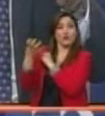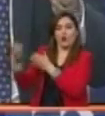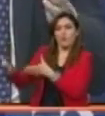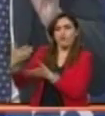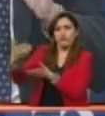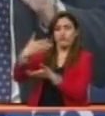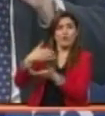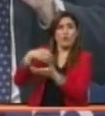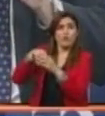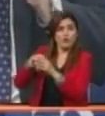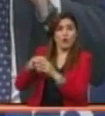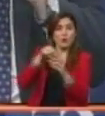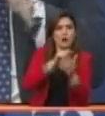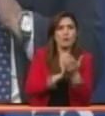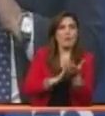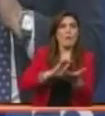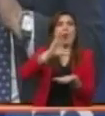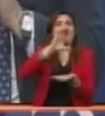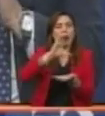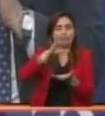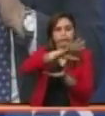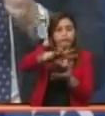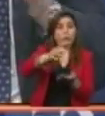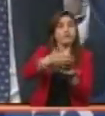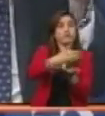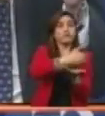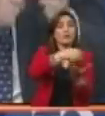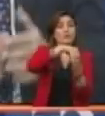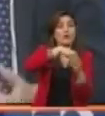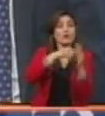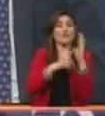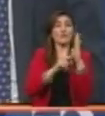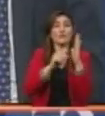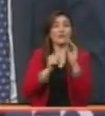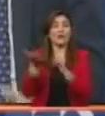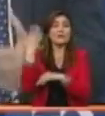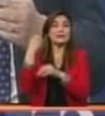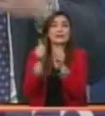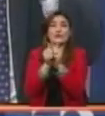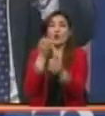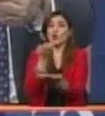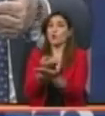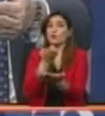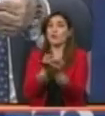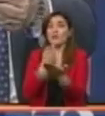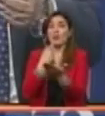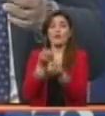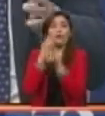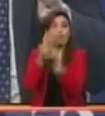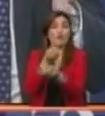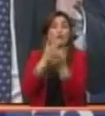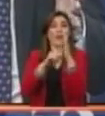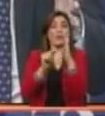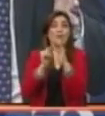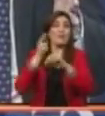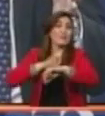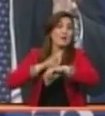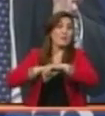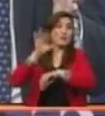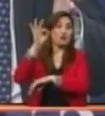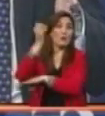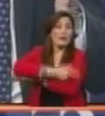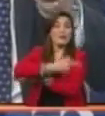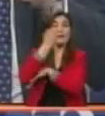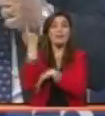bueno. Y miren que el gobierno da un paso interesante, importante, que no lo quería hacer el equipo económico anterior, la remisión tributaria. Le da 90 días para que el